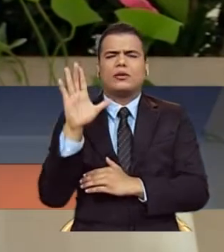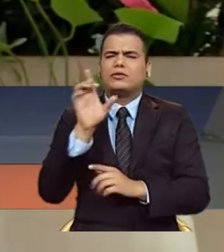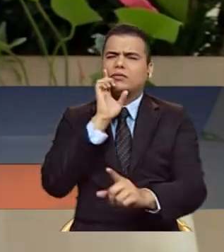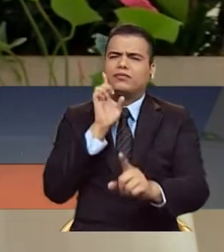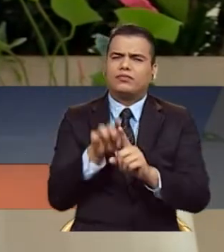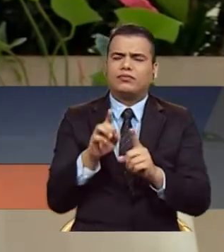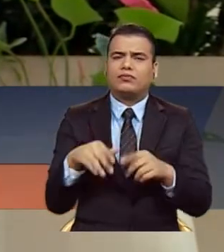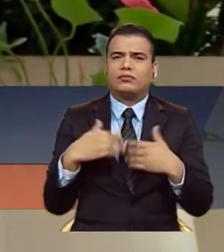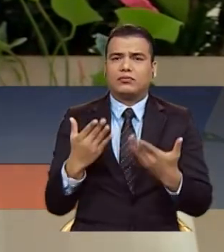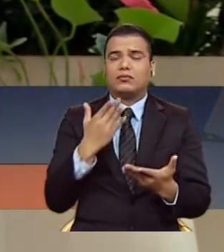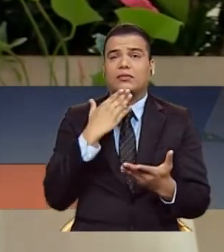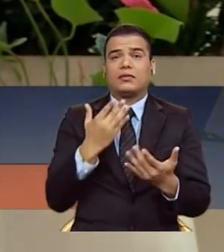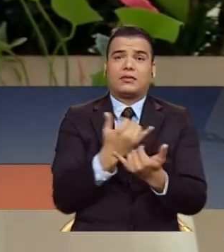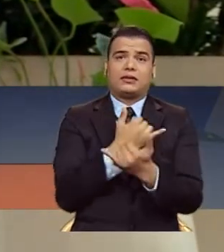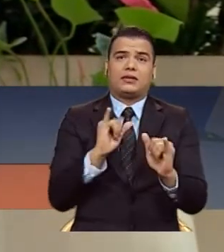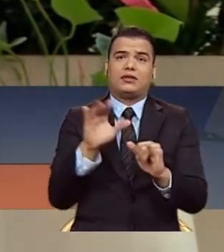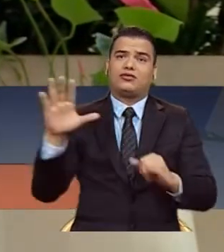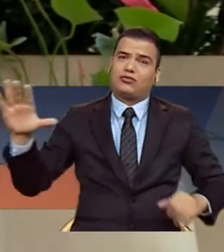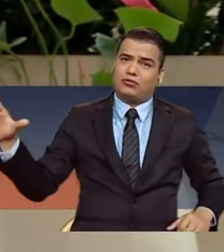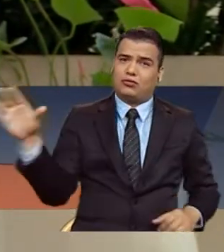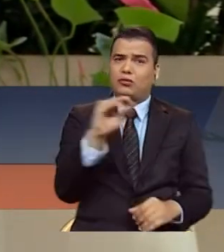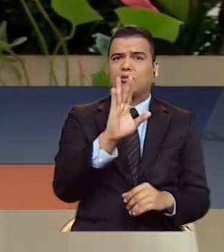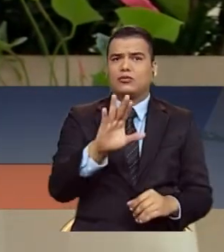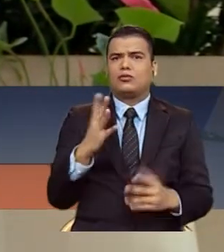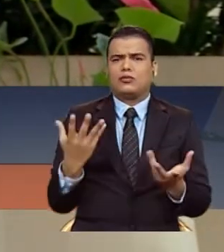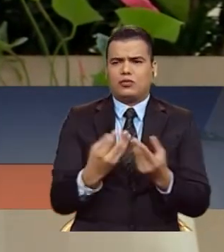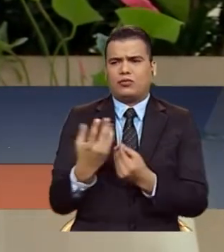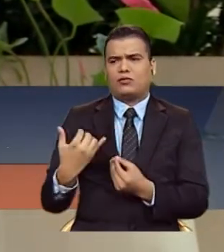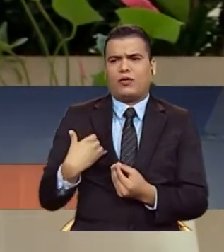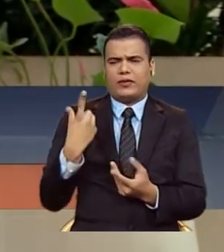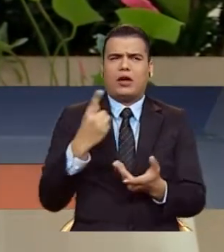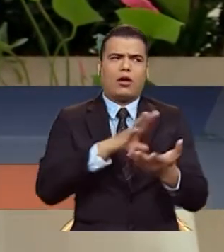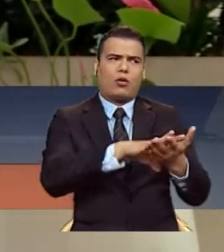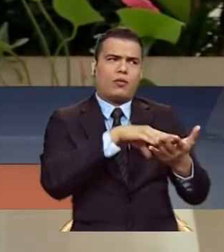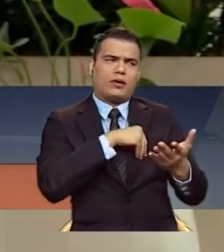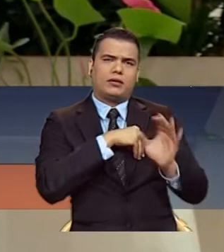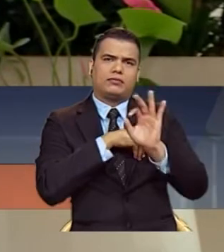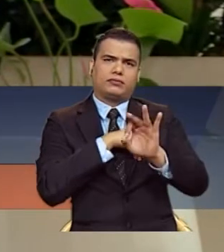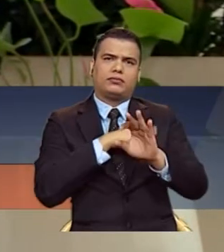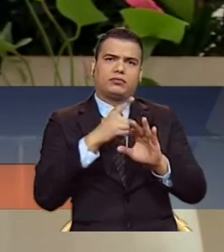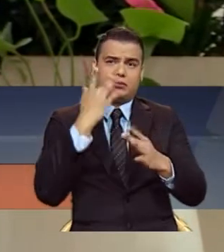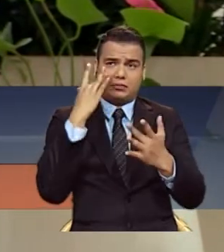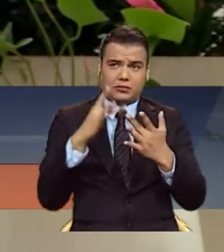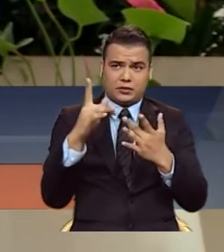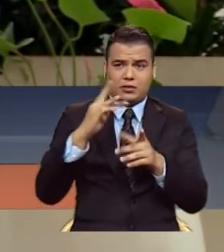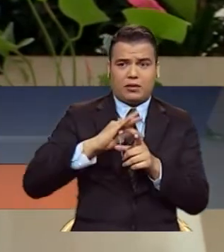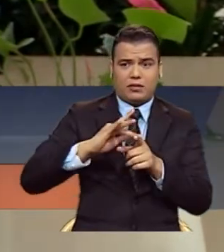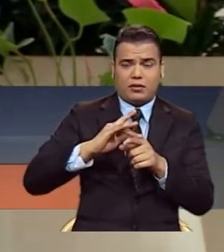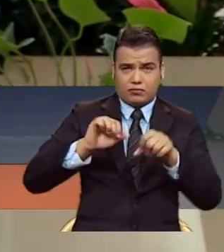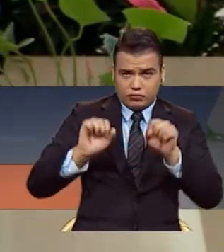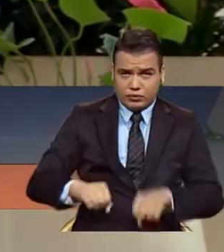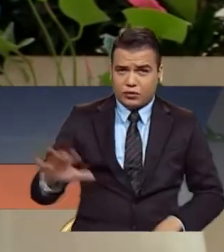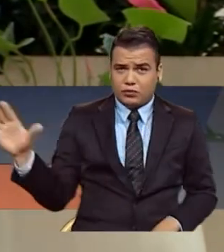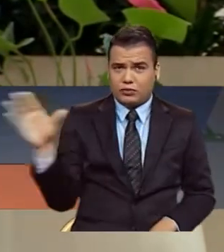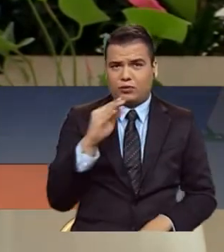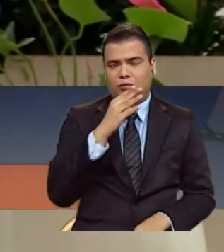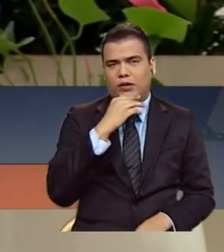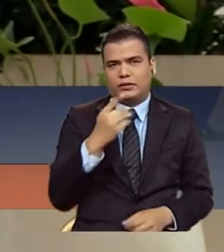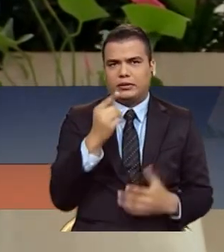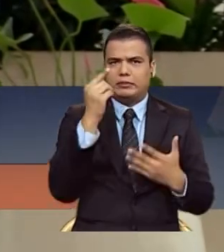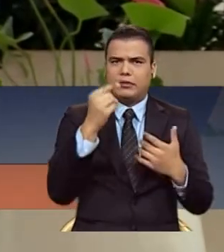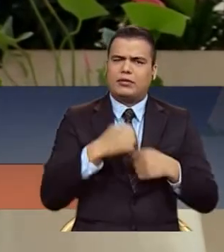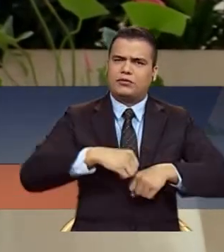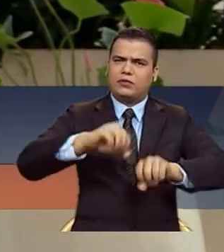que esté disponible para todo el mundo. Aún los millennials que lo adoptan no tienen todas las herramientas para hacerlo. Entonces, parte de ese trabajo que estamos